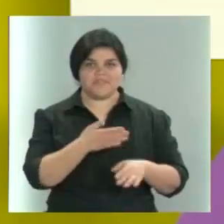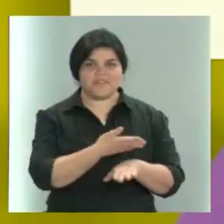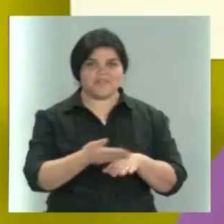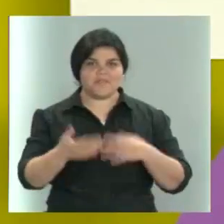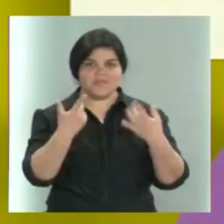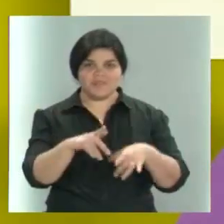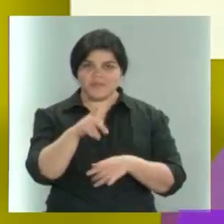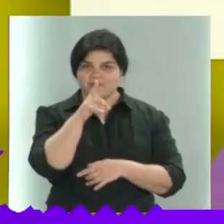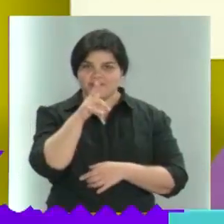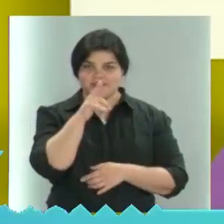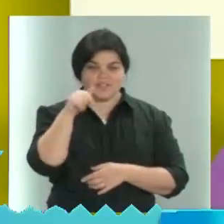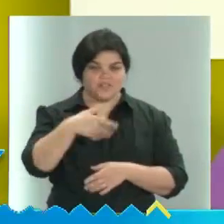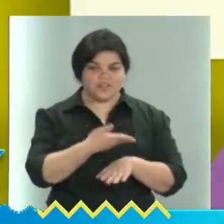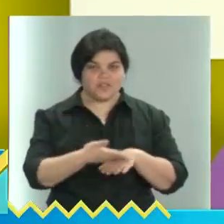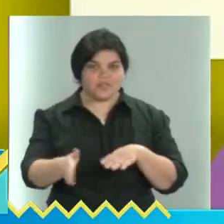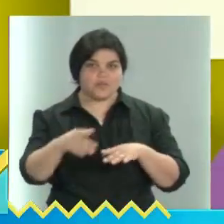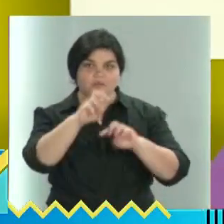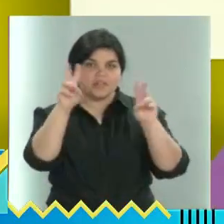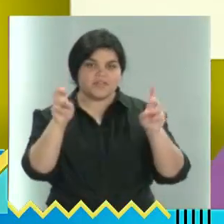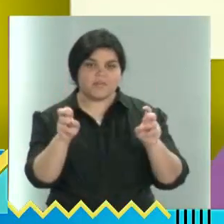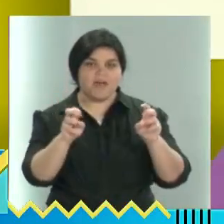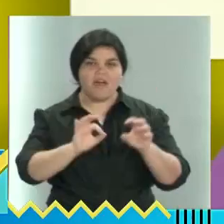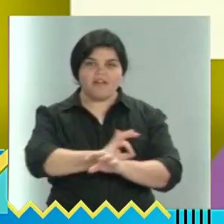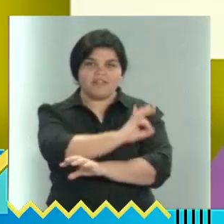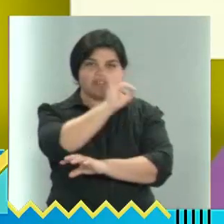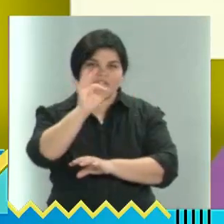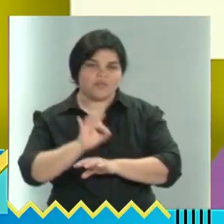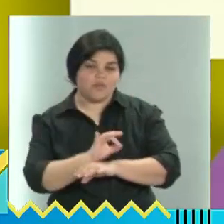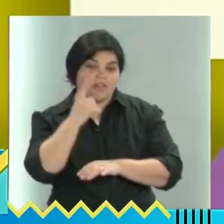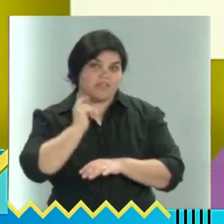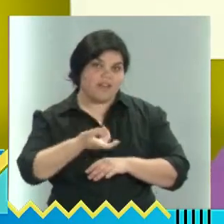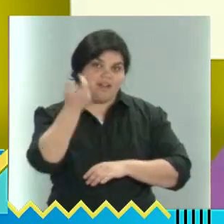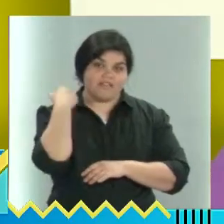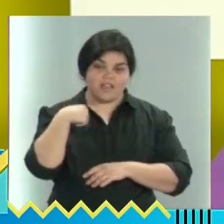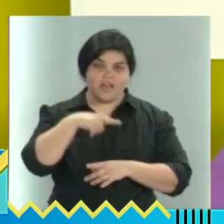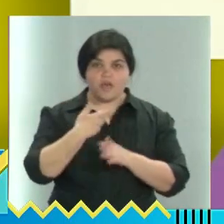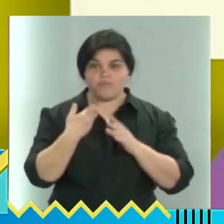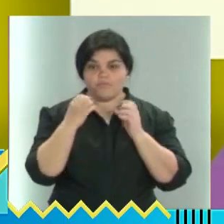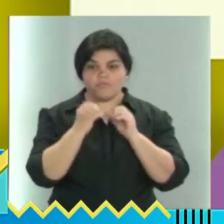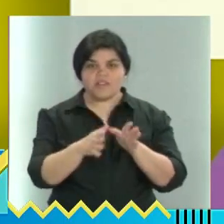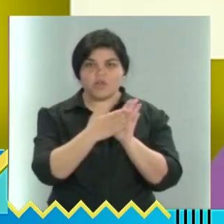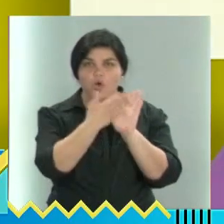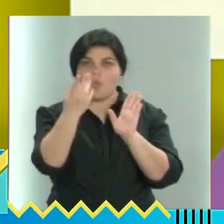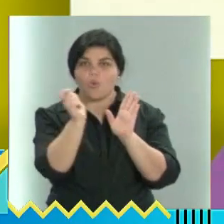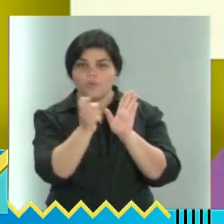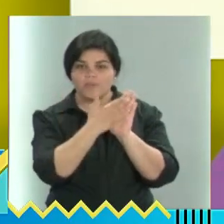Continuamos en Distintos Parecidos, seguimos hablando de arquitectura. Les decía, ayer comenzó el mes de la arquitectura, esta cuarta edición que se